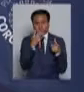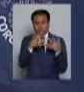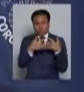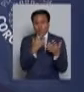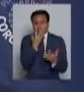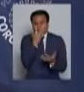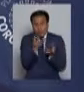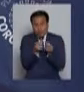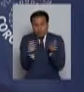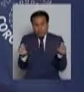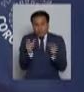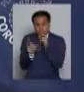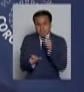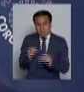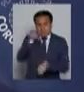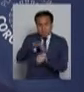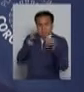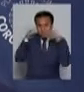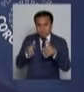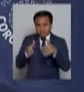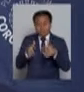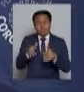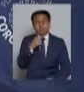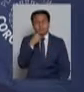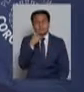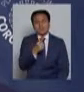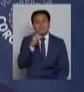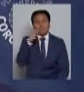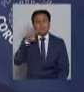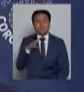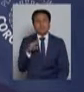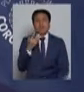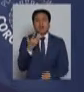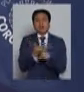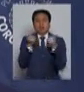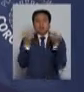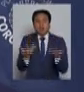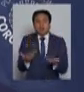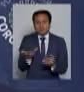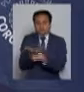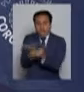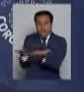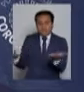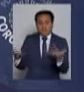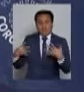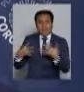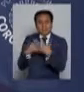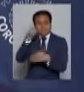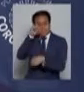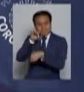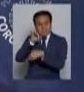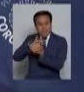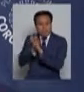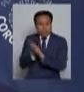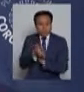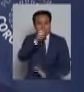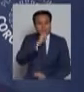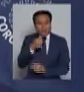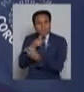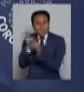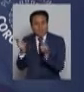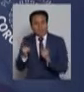mecánica para la atención de las personas? Me gustaría saber cuántos hay actualmente disponibles en la red en general, entre la pública,